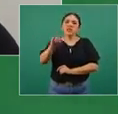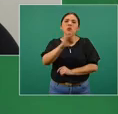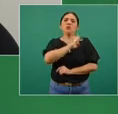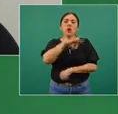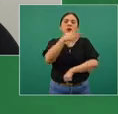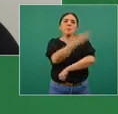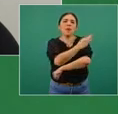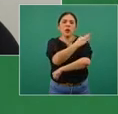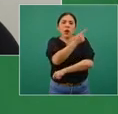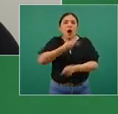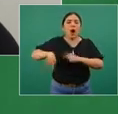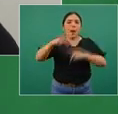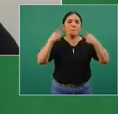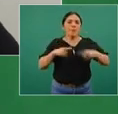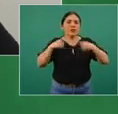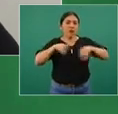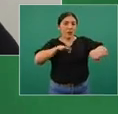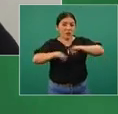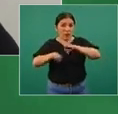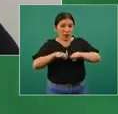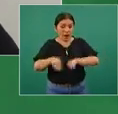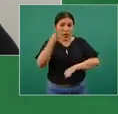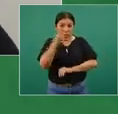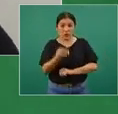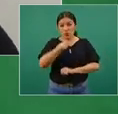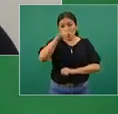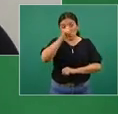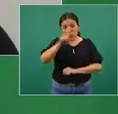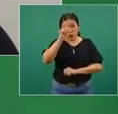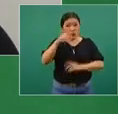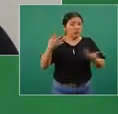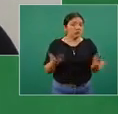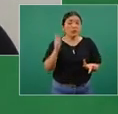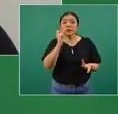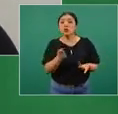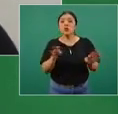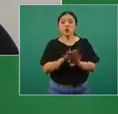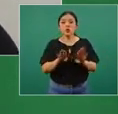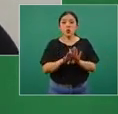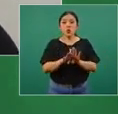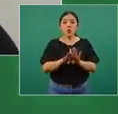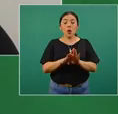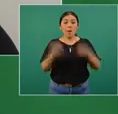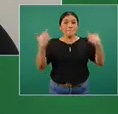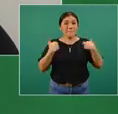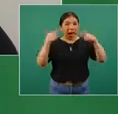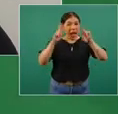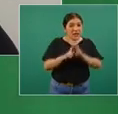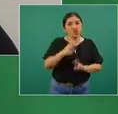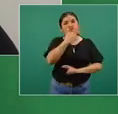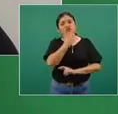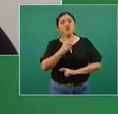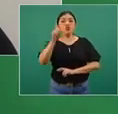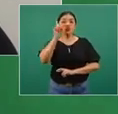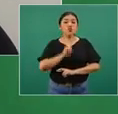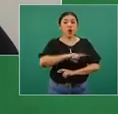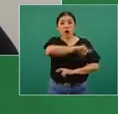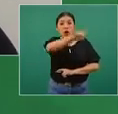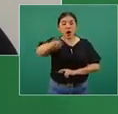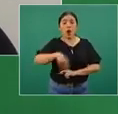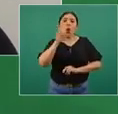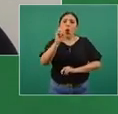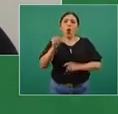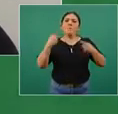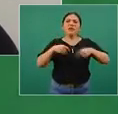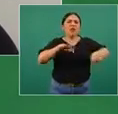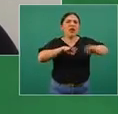vacunar a su personal, entonces la recomendación sería que los maestros, las maestras o